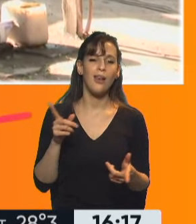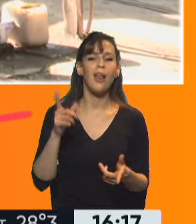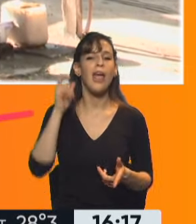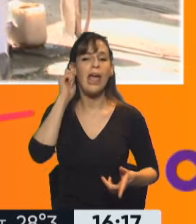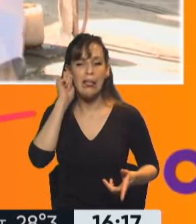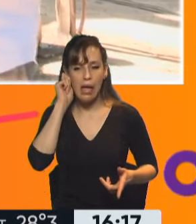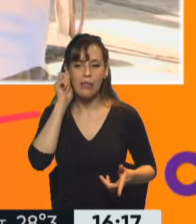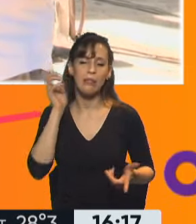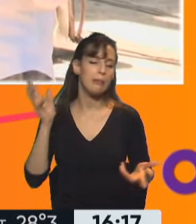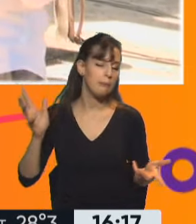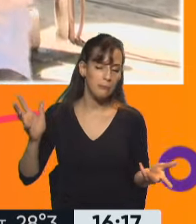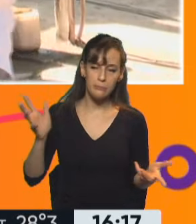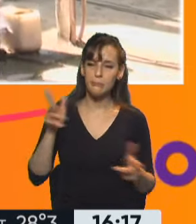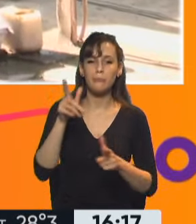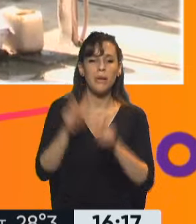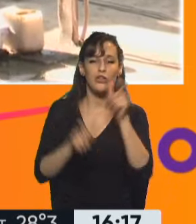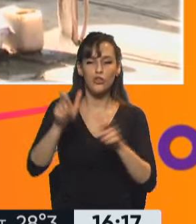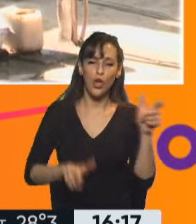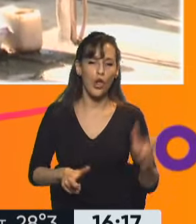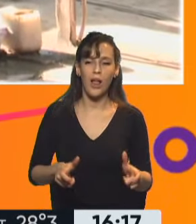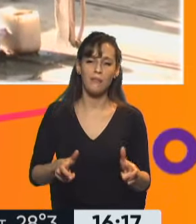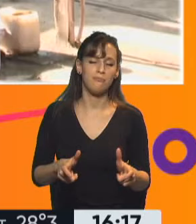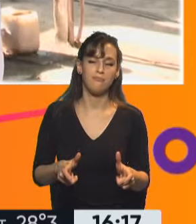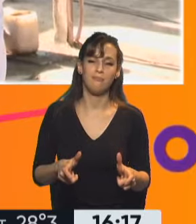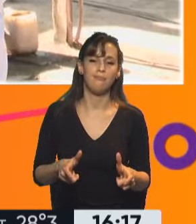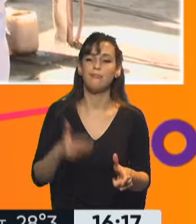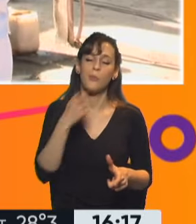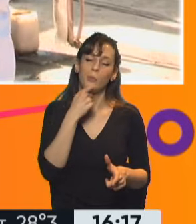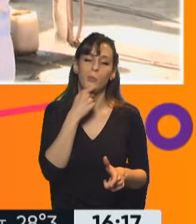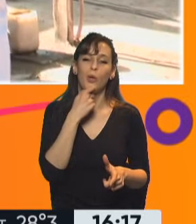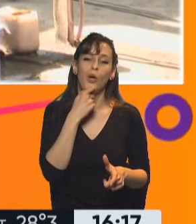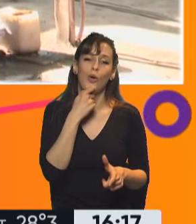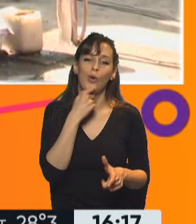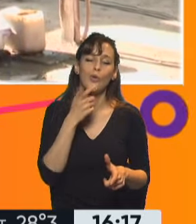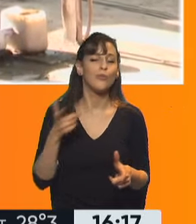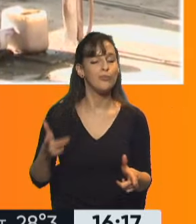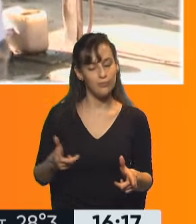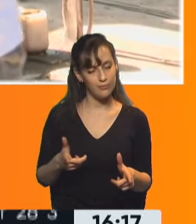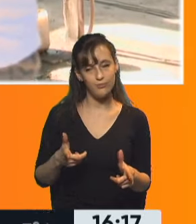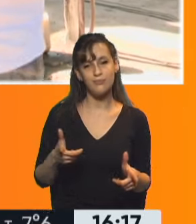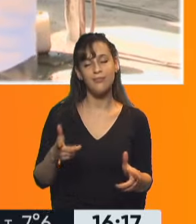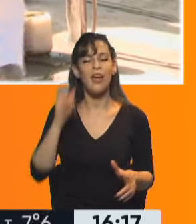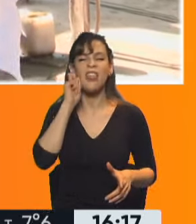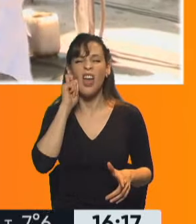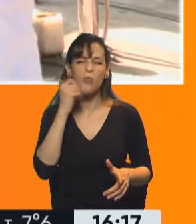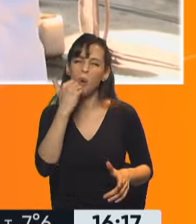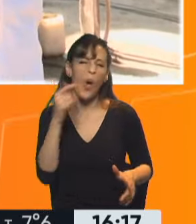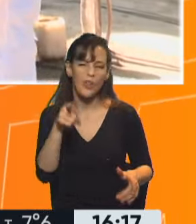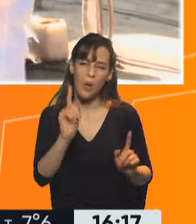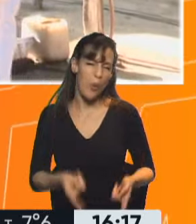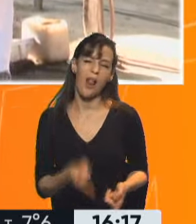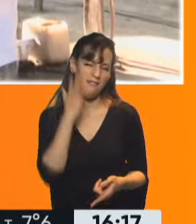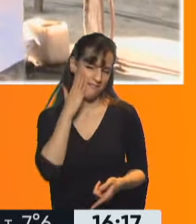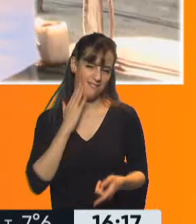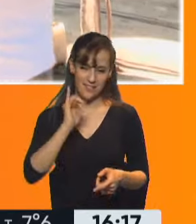quiero decir que todo le viene bien, no. Digo que me voy a agrandar ahora. Bueno, ha atravesado el corazón. Vamos a hacer una cosa,